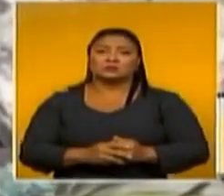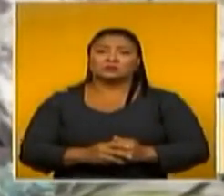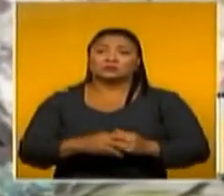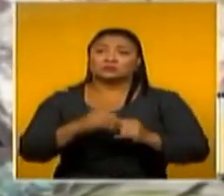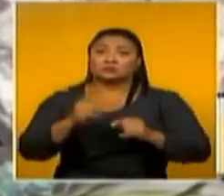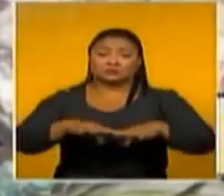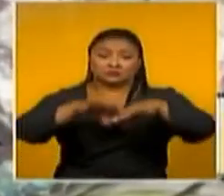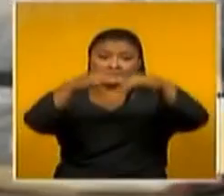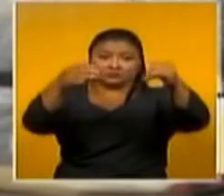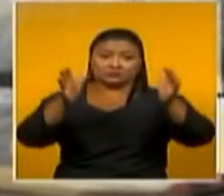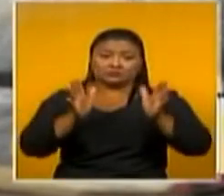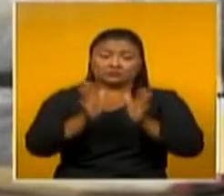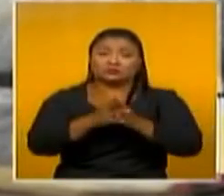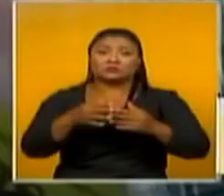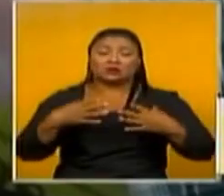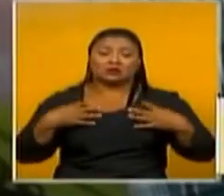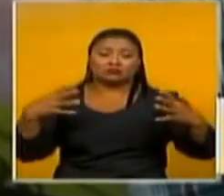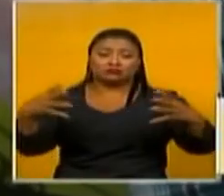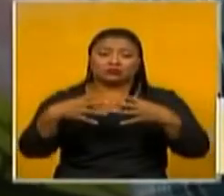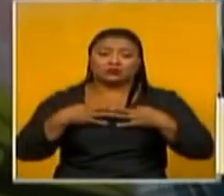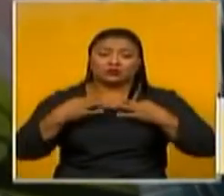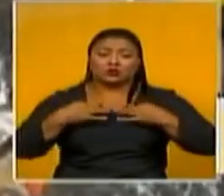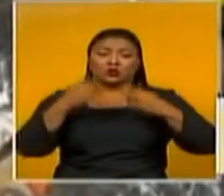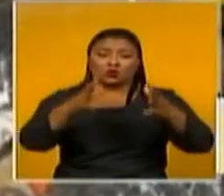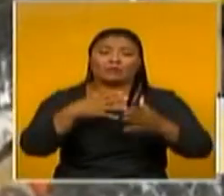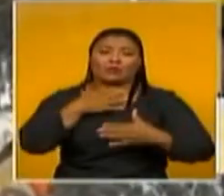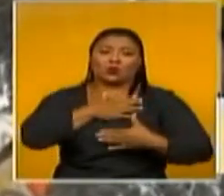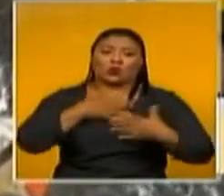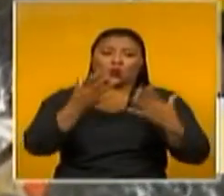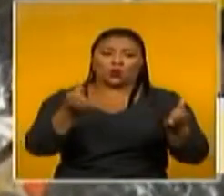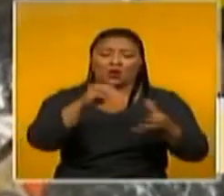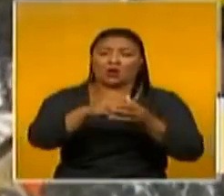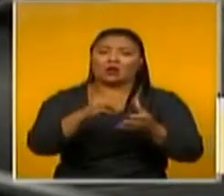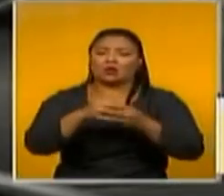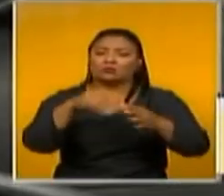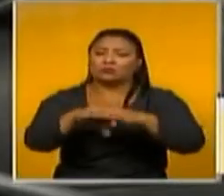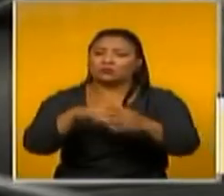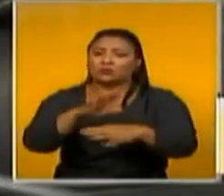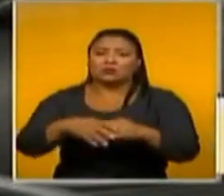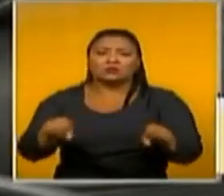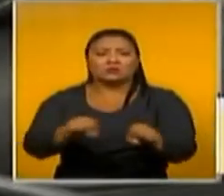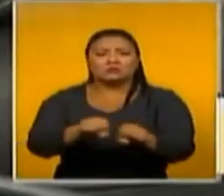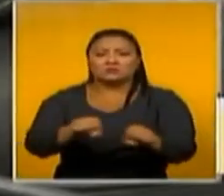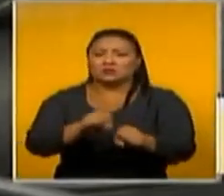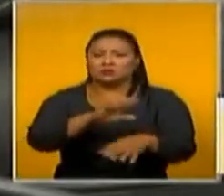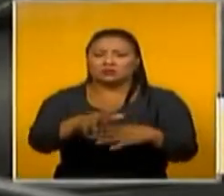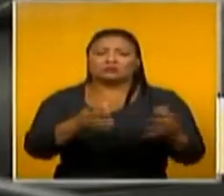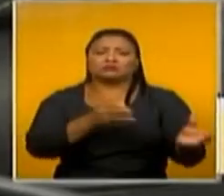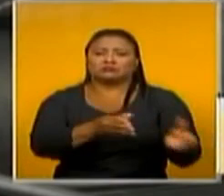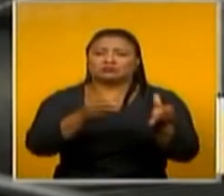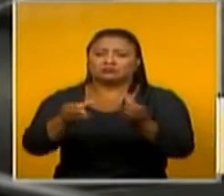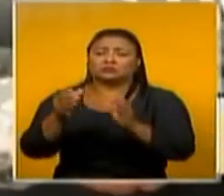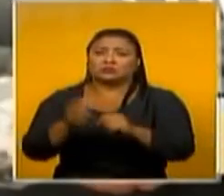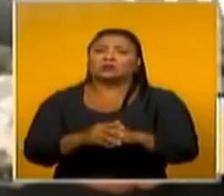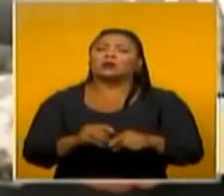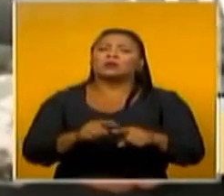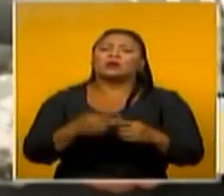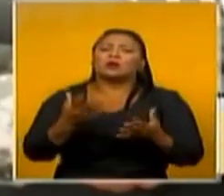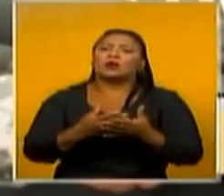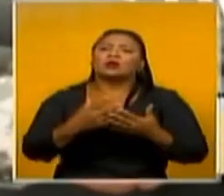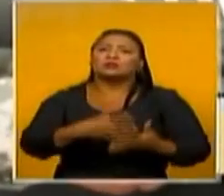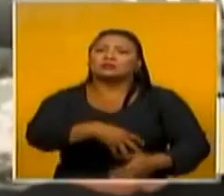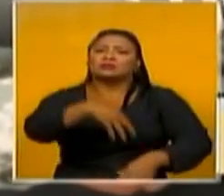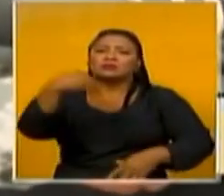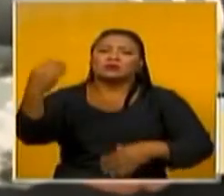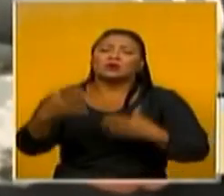Este contenedor lleno de pacas de ropa, toallas, kits de primeros auxilios, zapatos, entre otros artículos, pretendía ser sacado